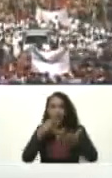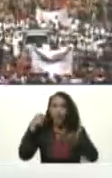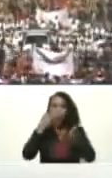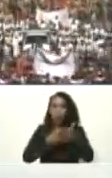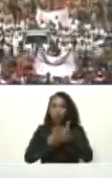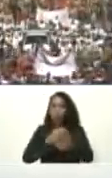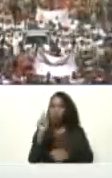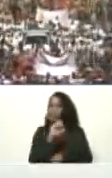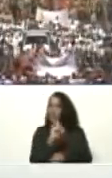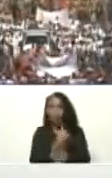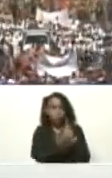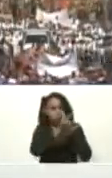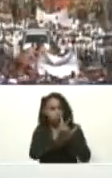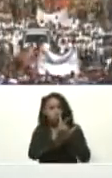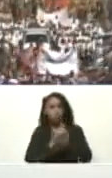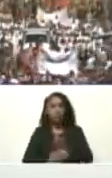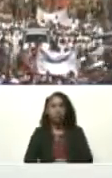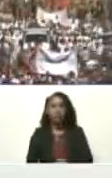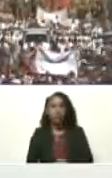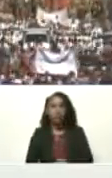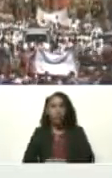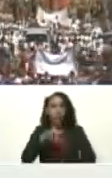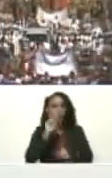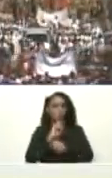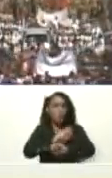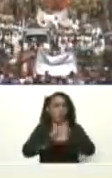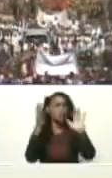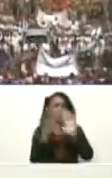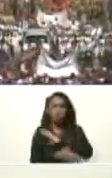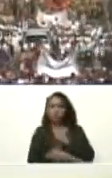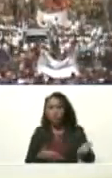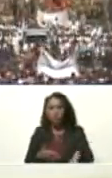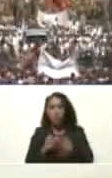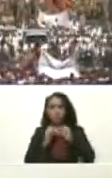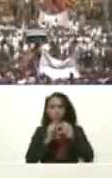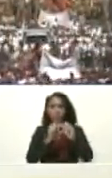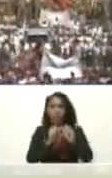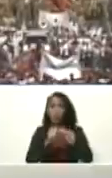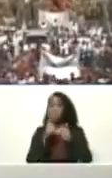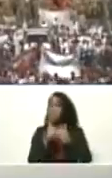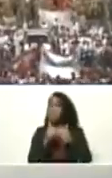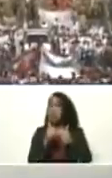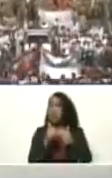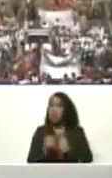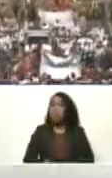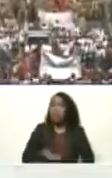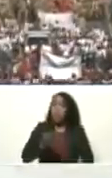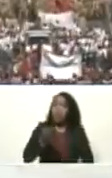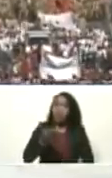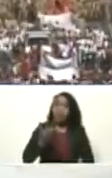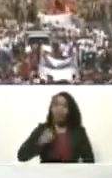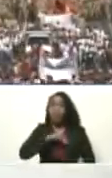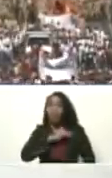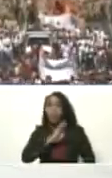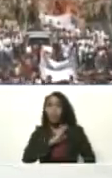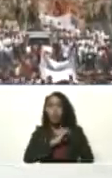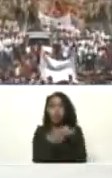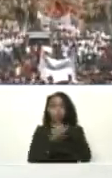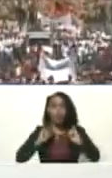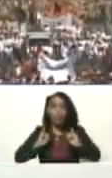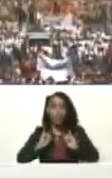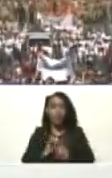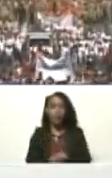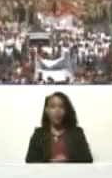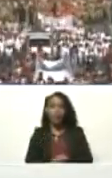no armada. Con el único fin de mantener el bien más sublime que es nuestra independencia